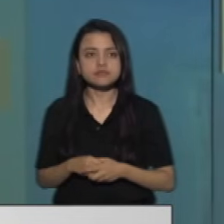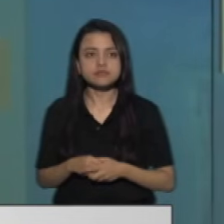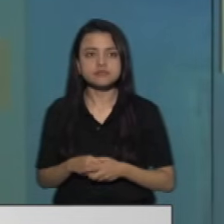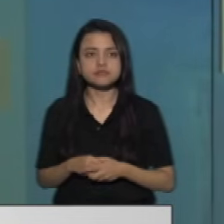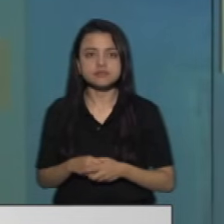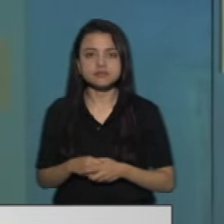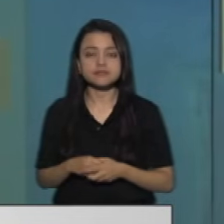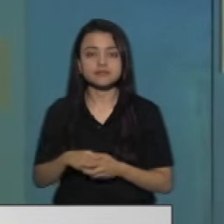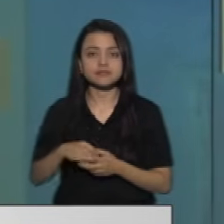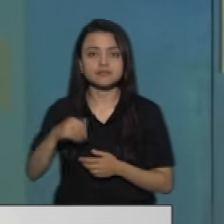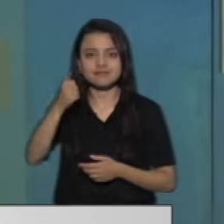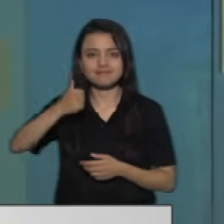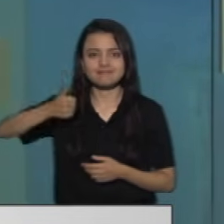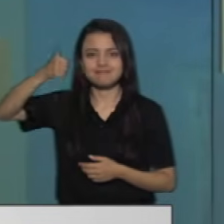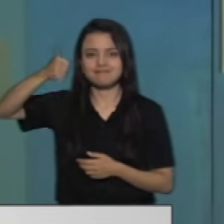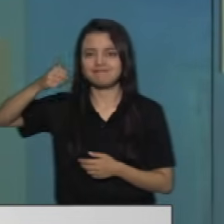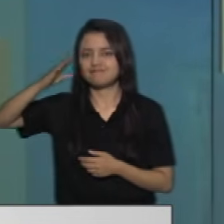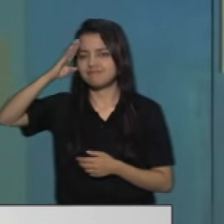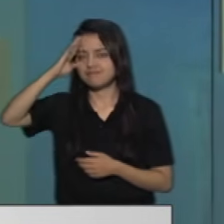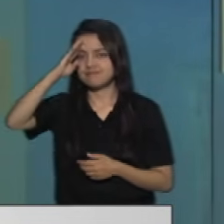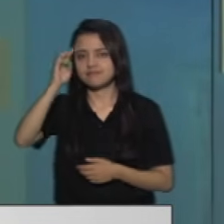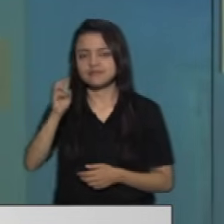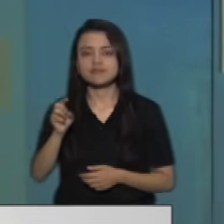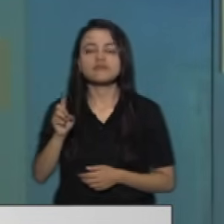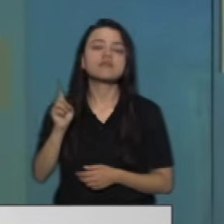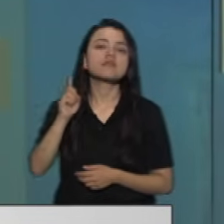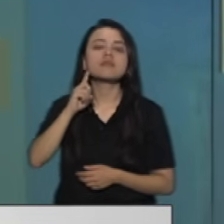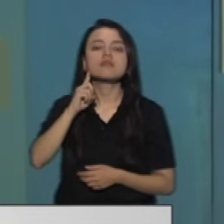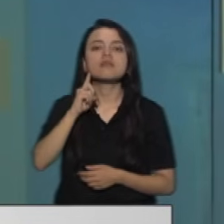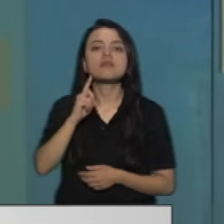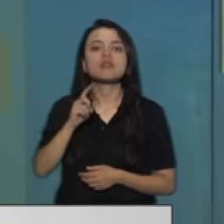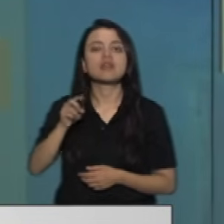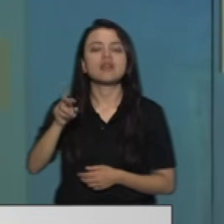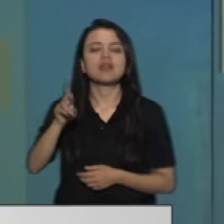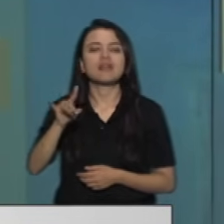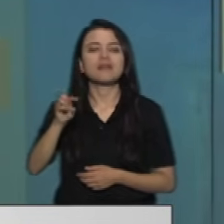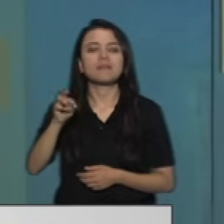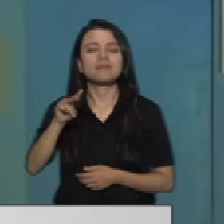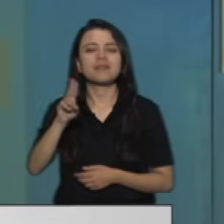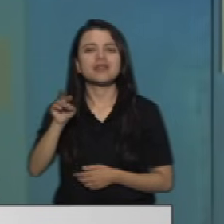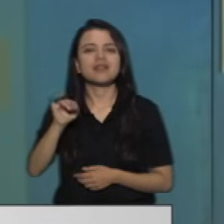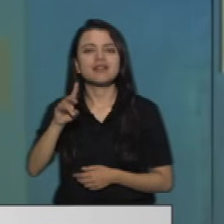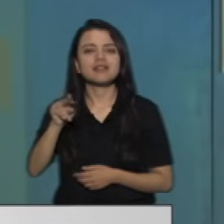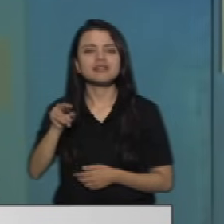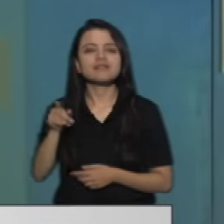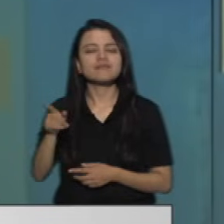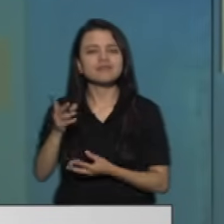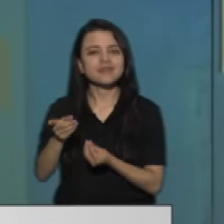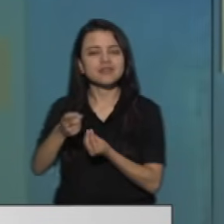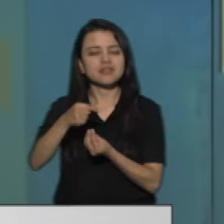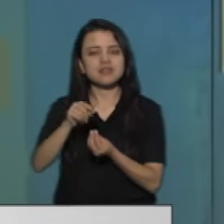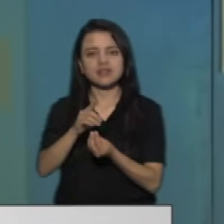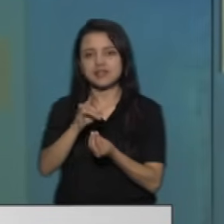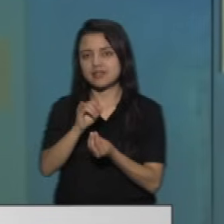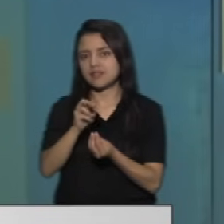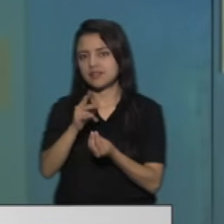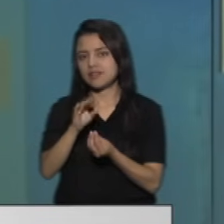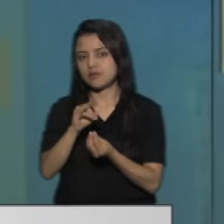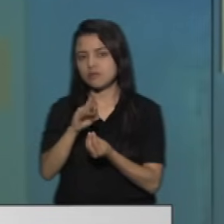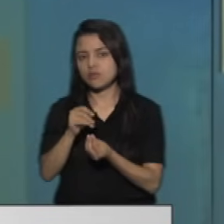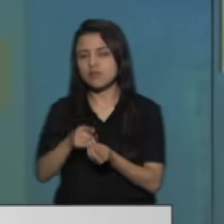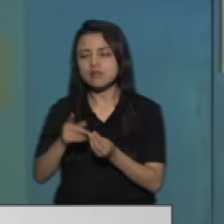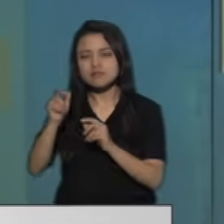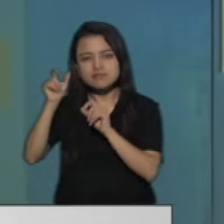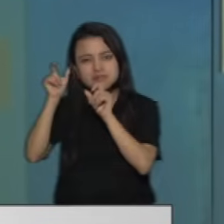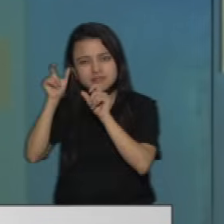Declaraciones del general Luis Ramírez Inestrosa, director de la DIGINA Interpol. Hace pocos minutos también hablamos con el investigador, la persona que estuvo a cargo